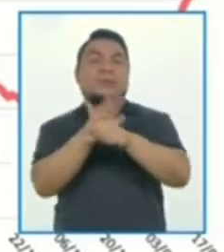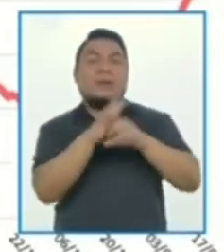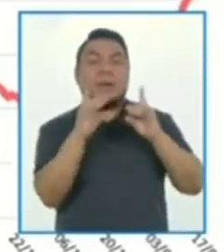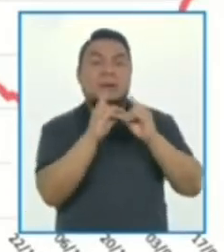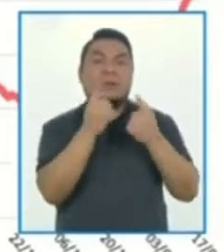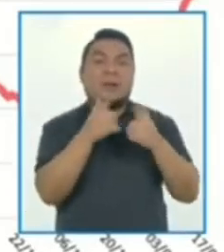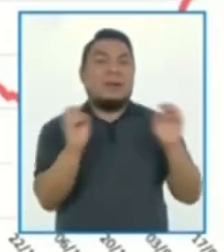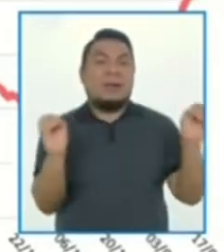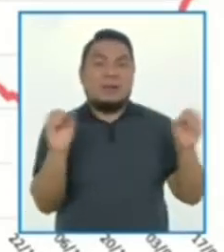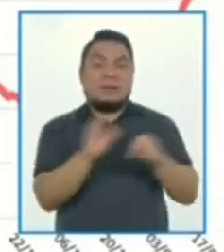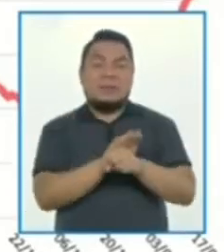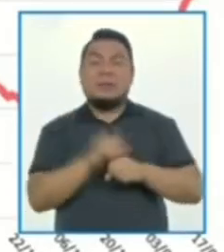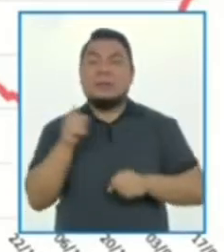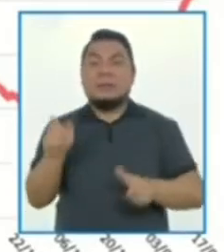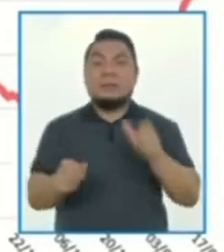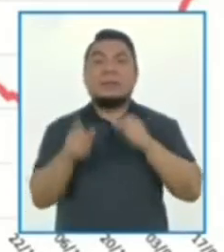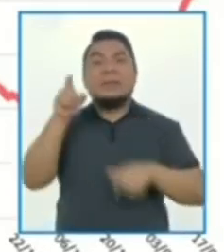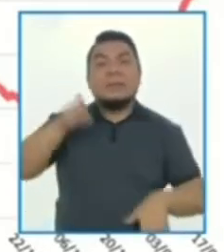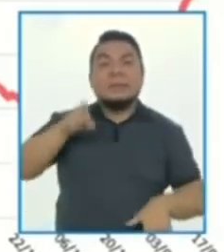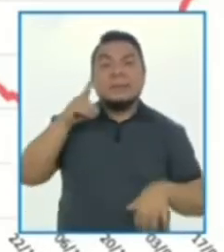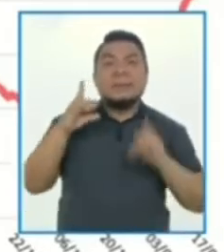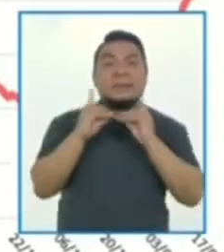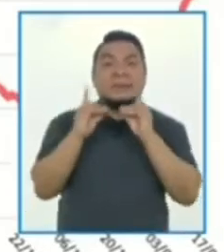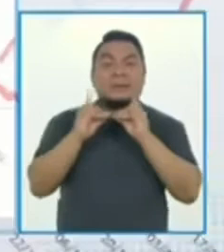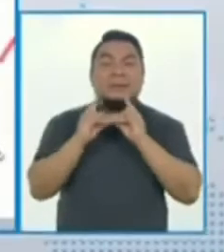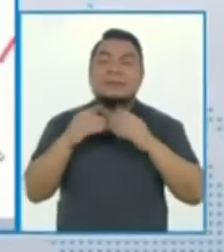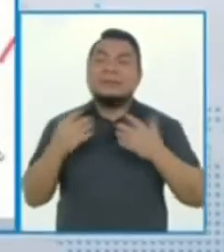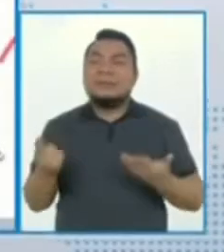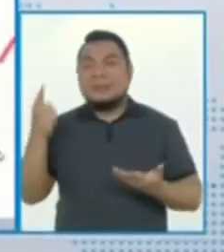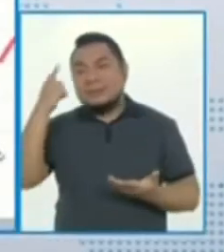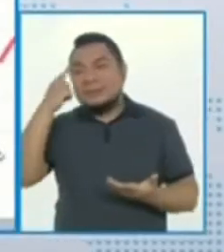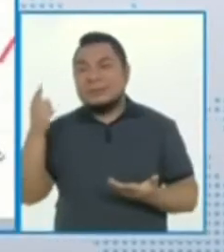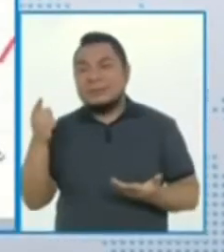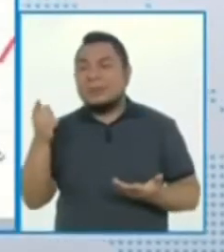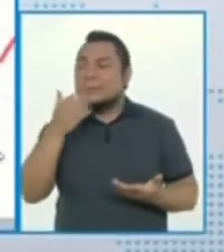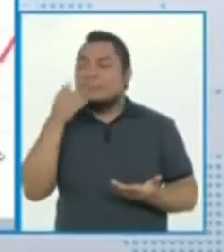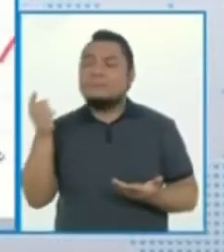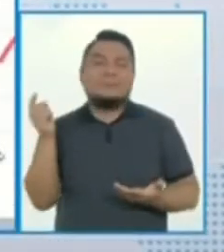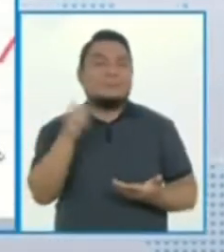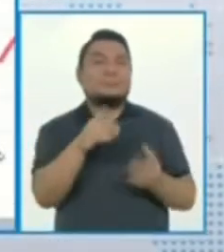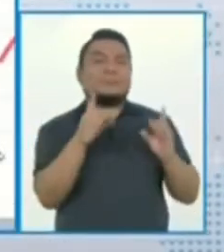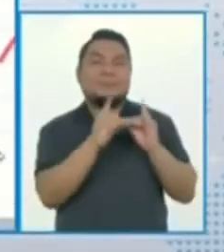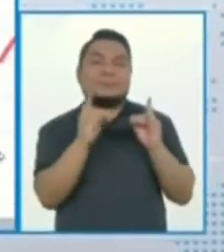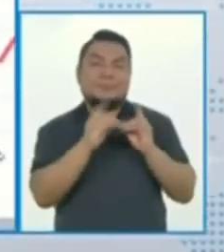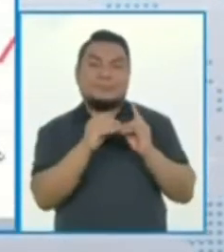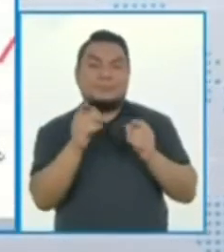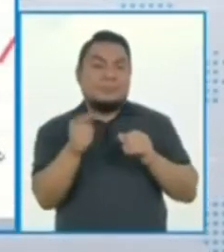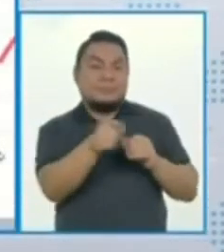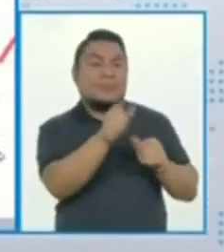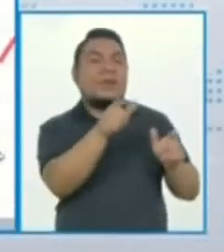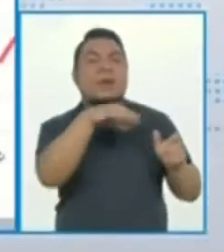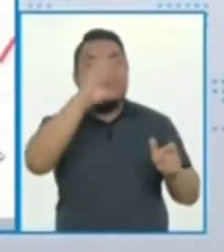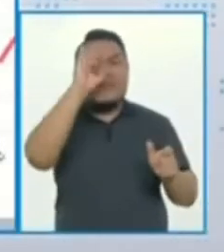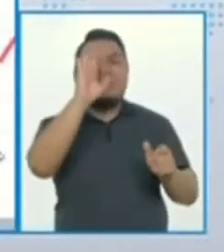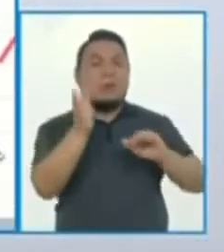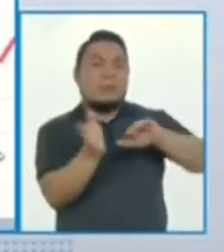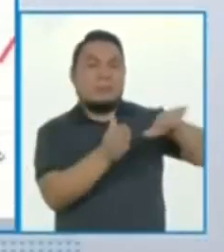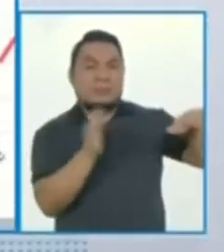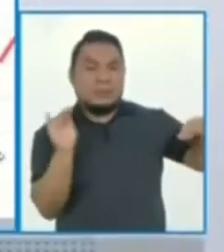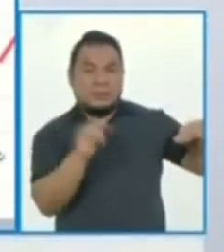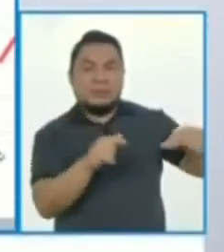libres y los pacientes o las personas que requerían camas se volcaron a las camas de hospital. El crecimiento de estas camas en la última semana